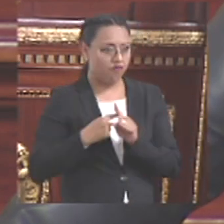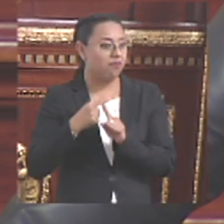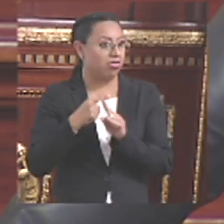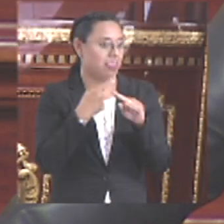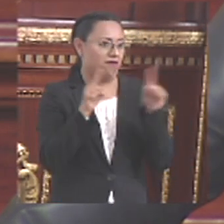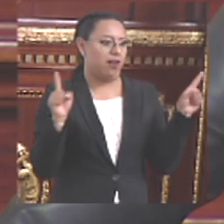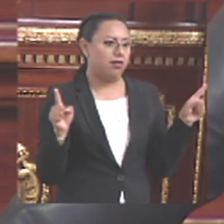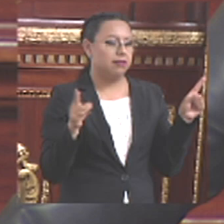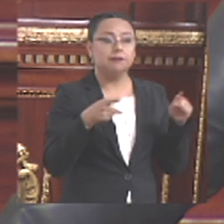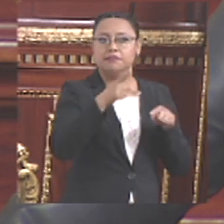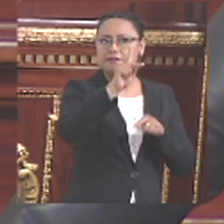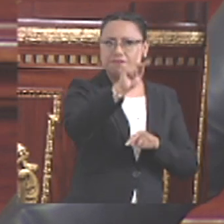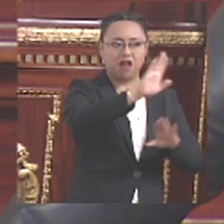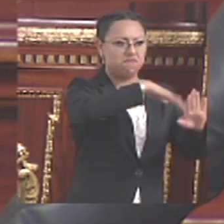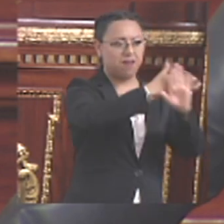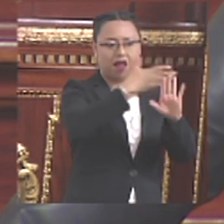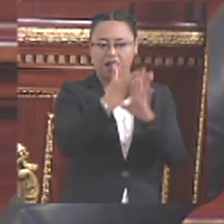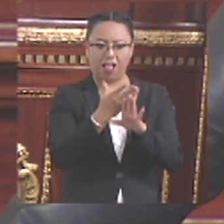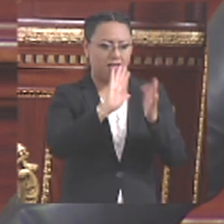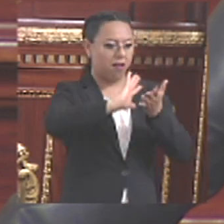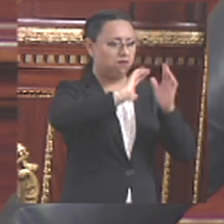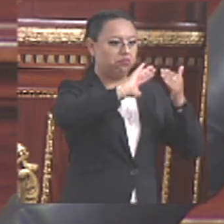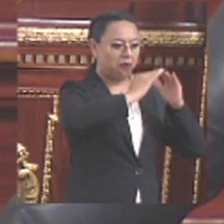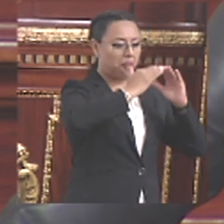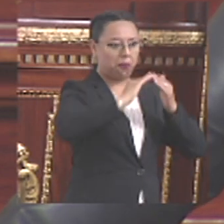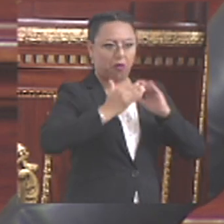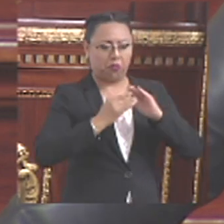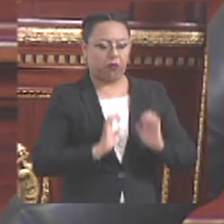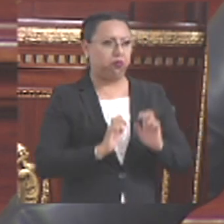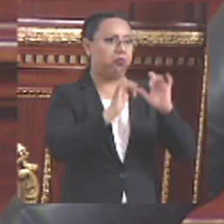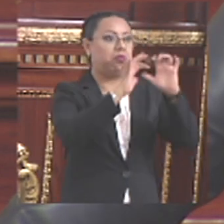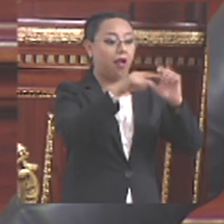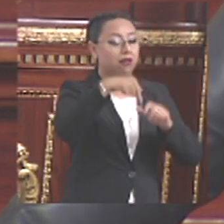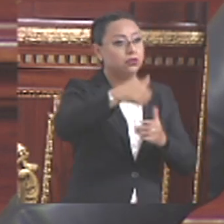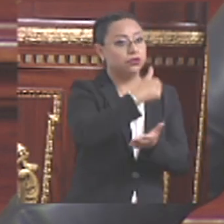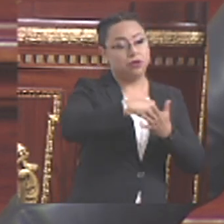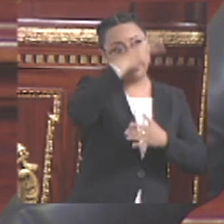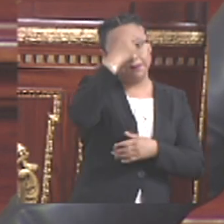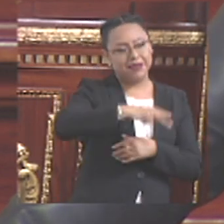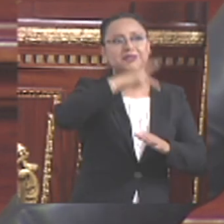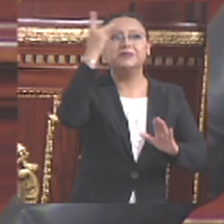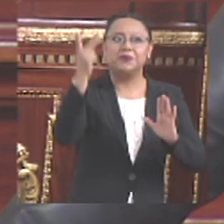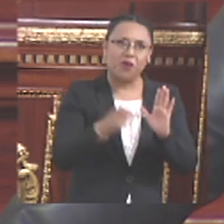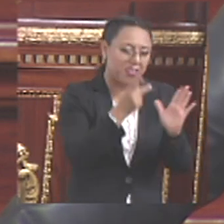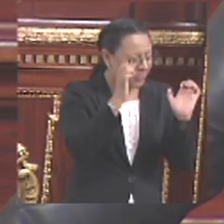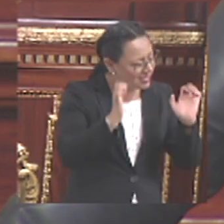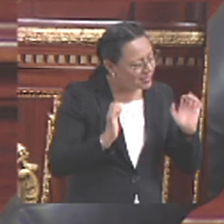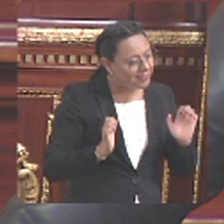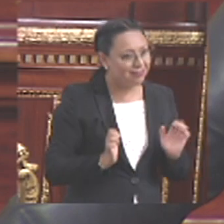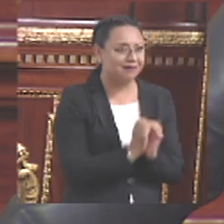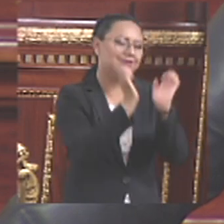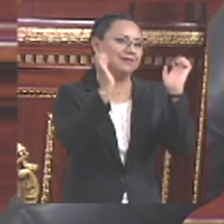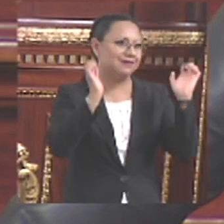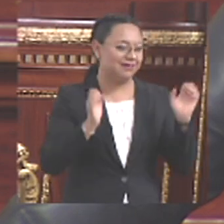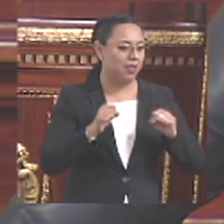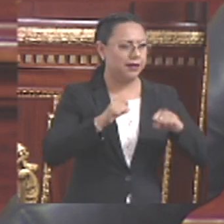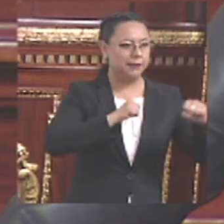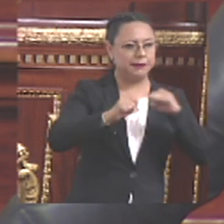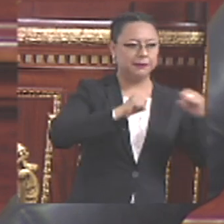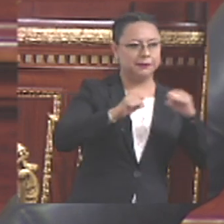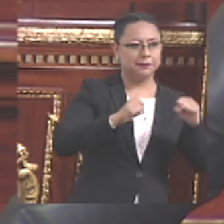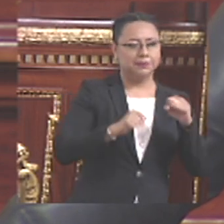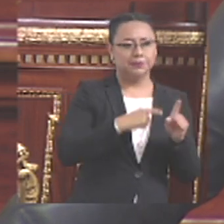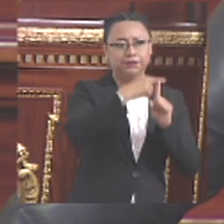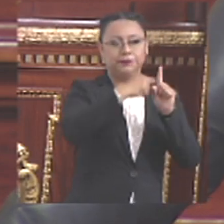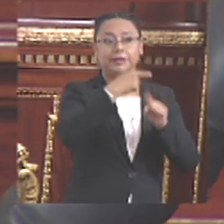iguales e irreparables. La Ciudad de México volvió a ser declarada en estado de emergencia. Un sismo de